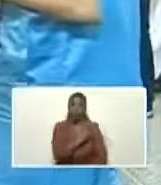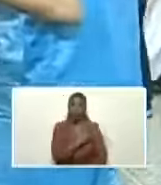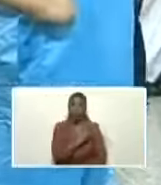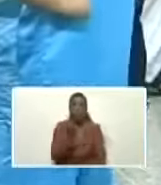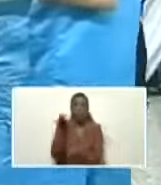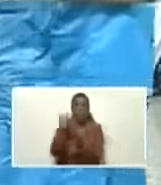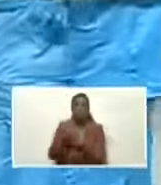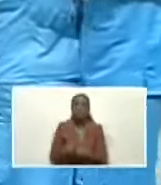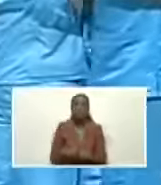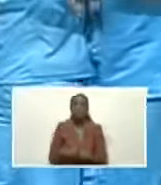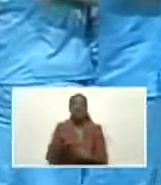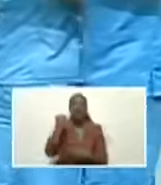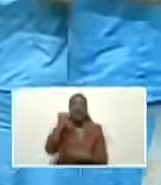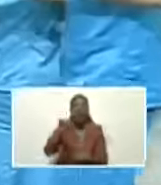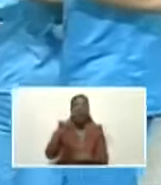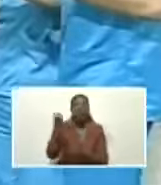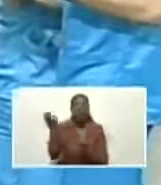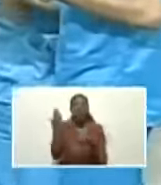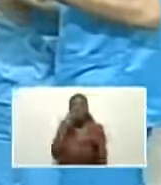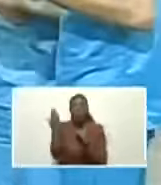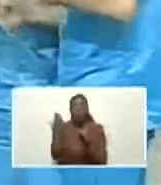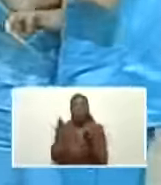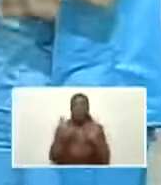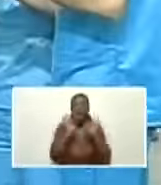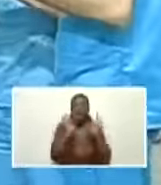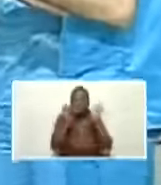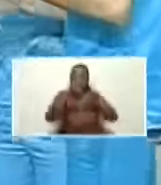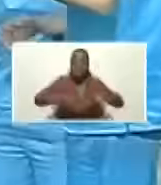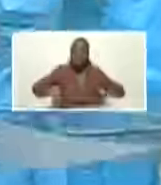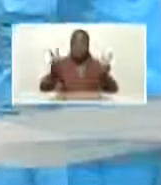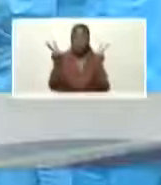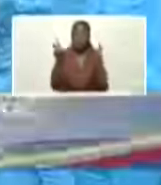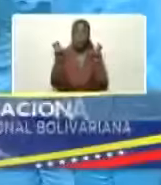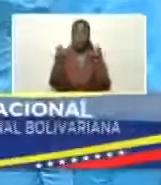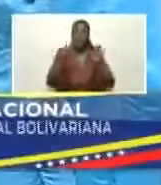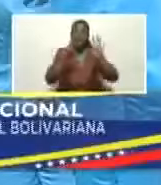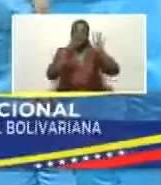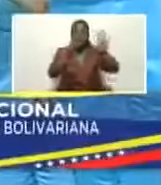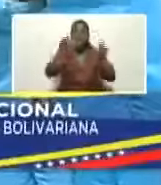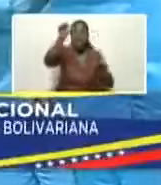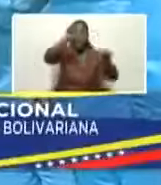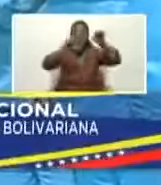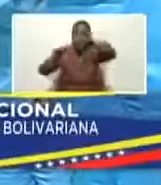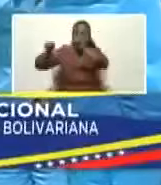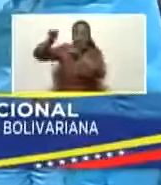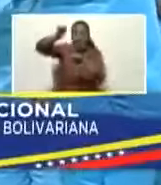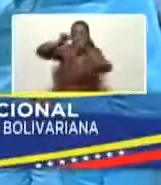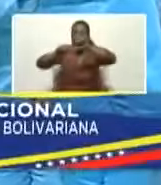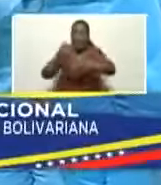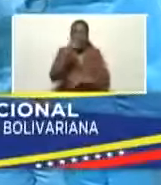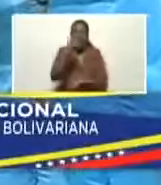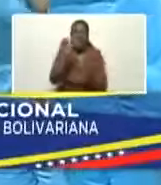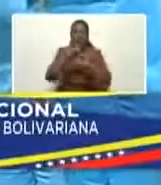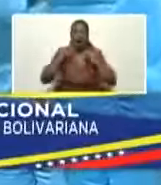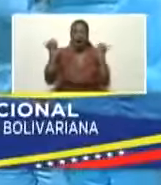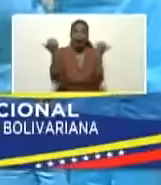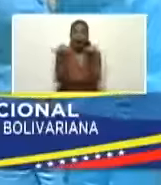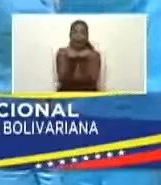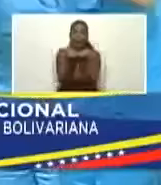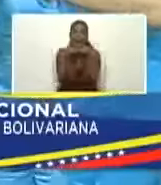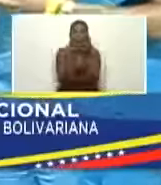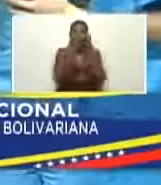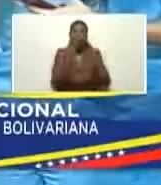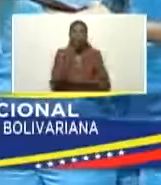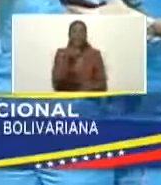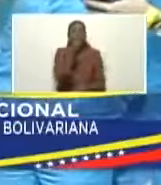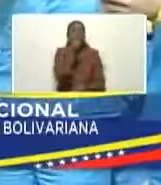Mi comandante, tenemos aquí en esta nueva sede 6 laboratorios, 10 aulas de clase para nuestros...